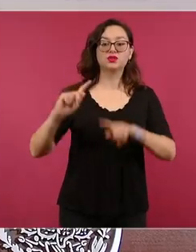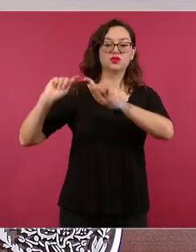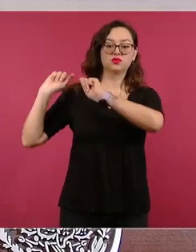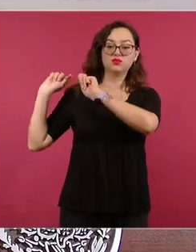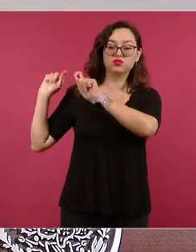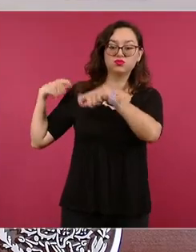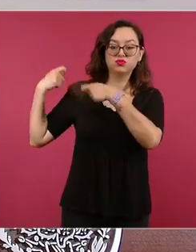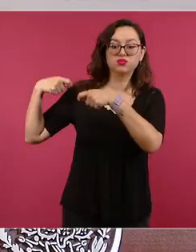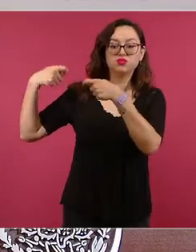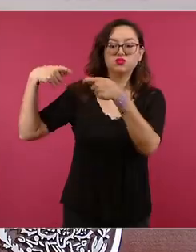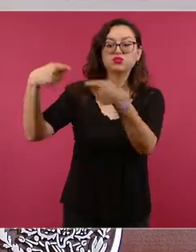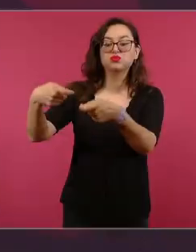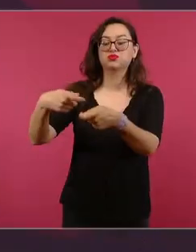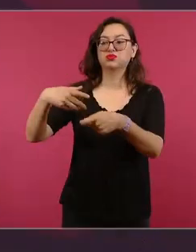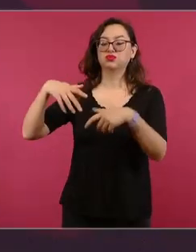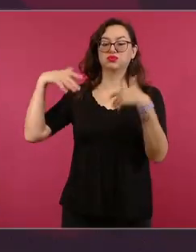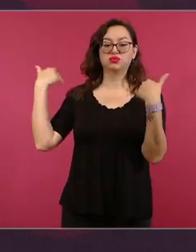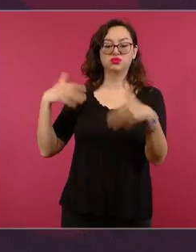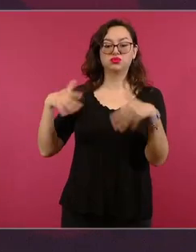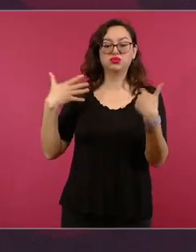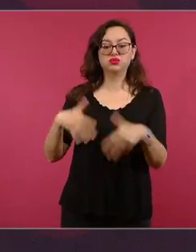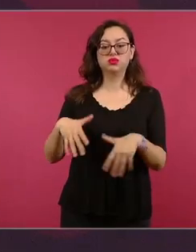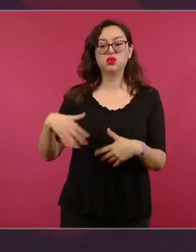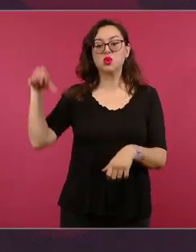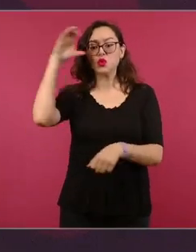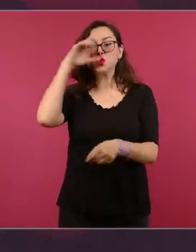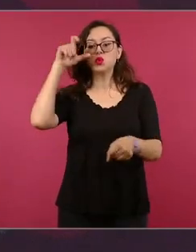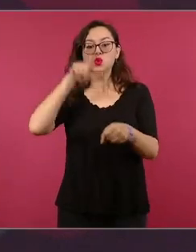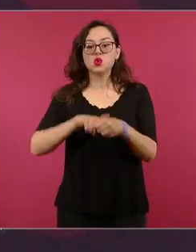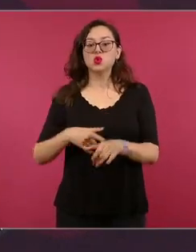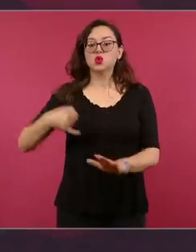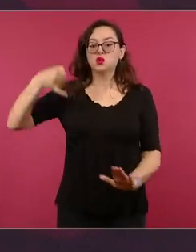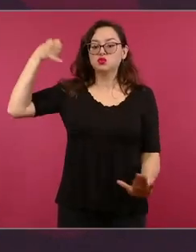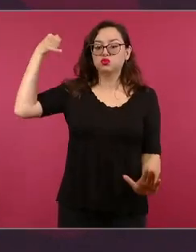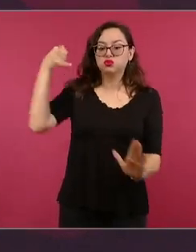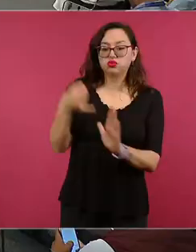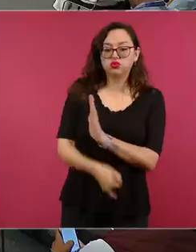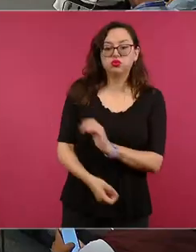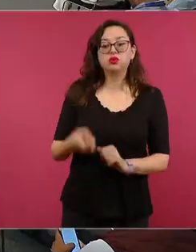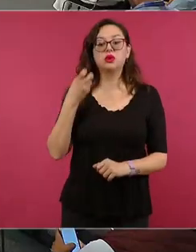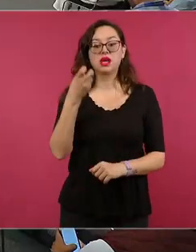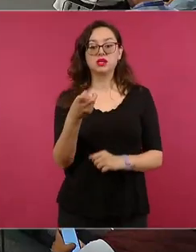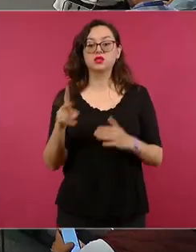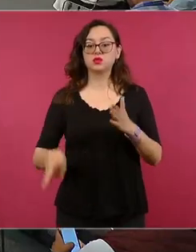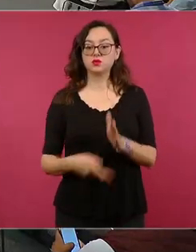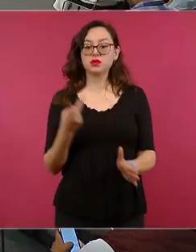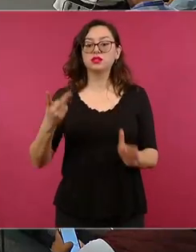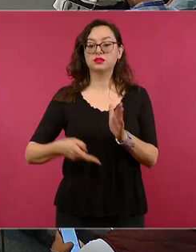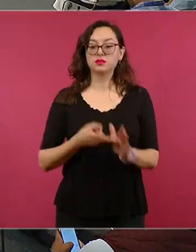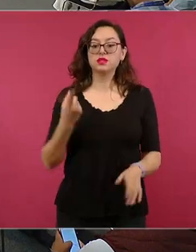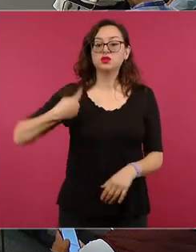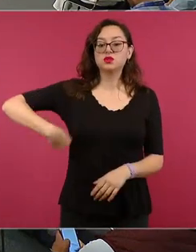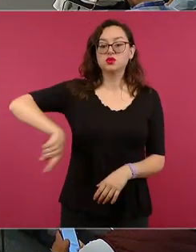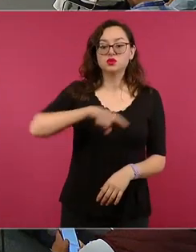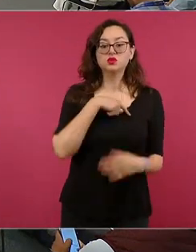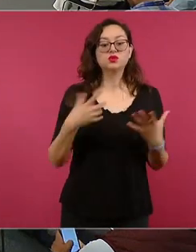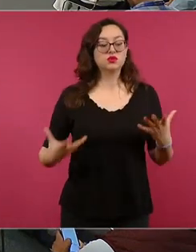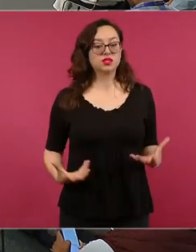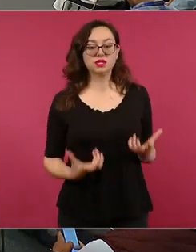profundo. Y eso es lo que nos ha salvado, protegido,